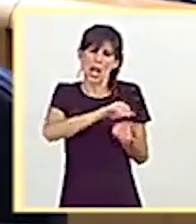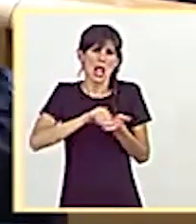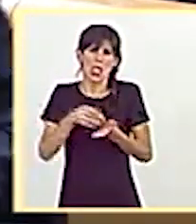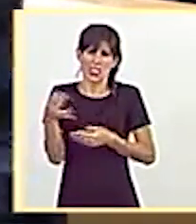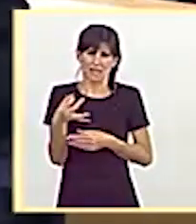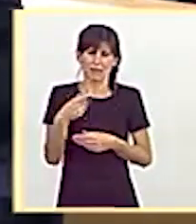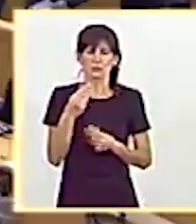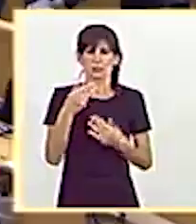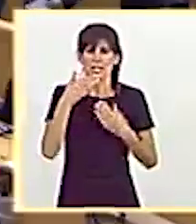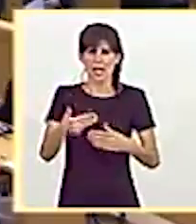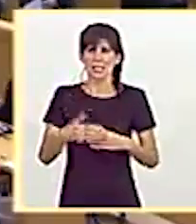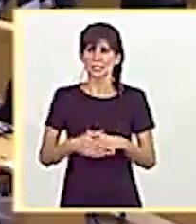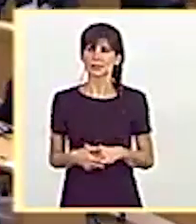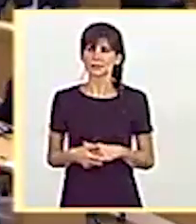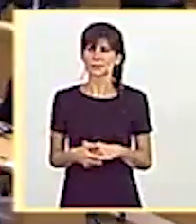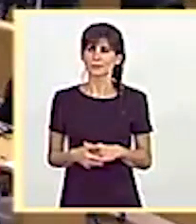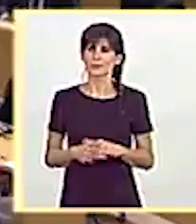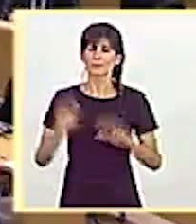Gracias.